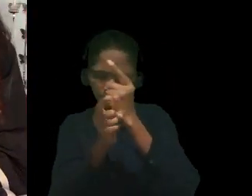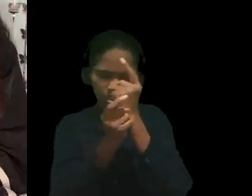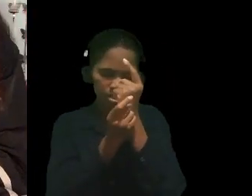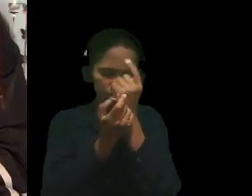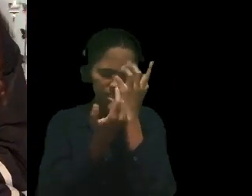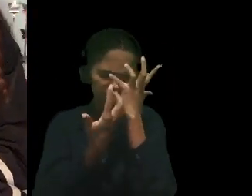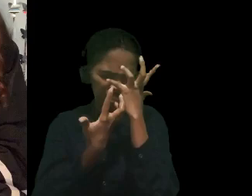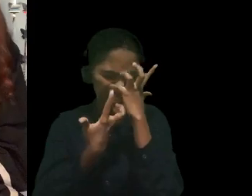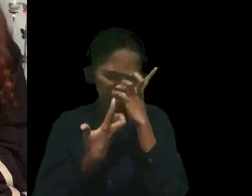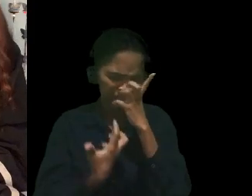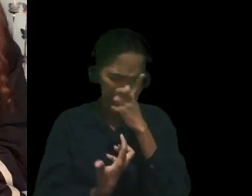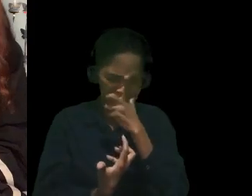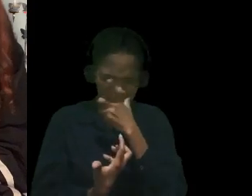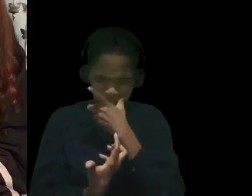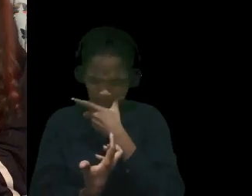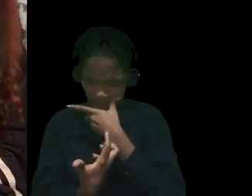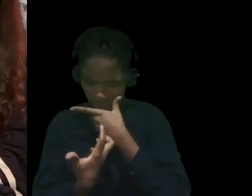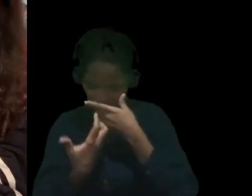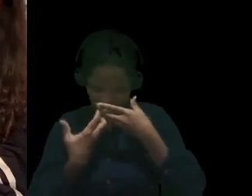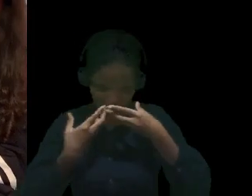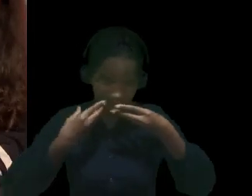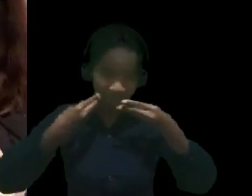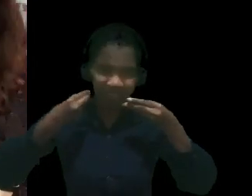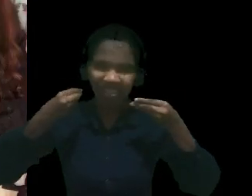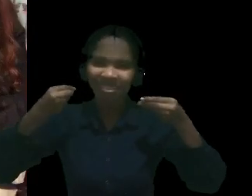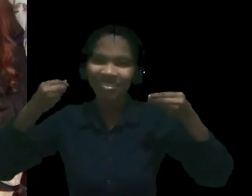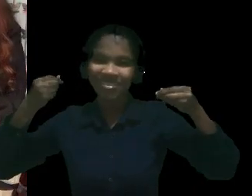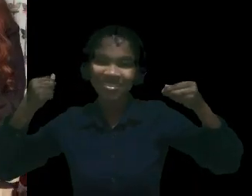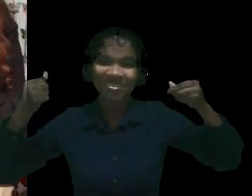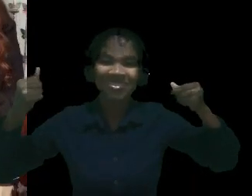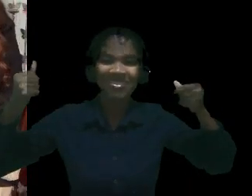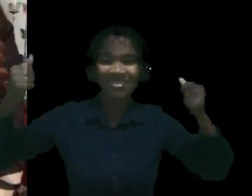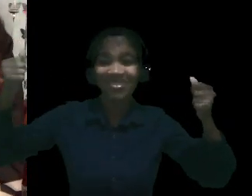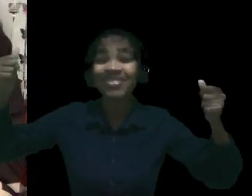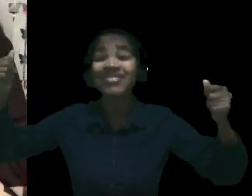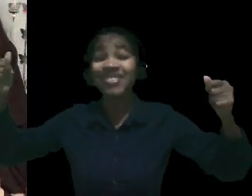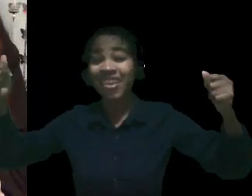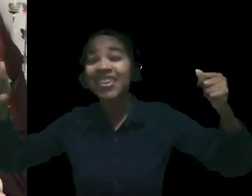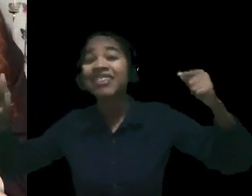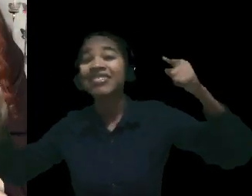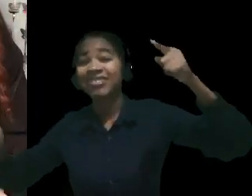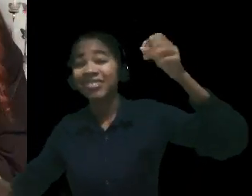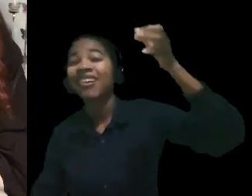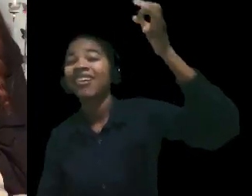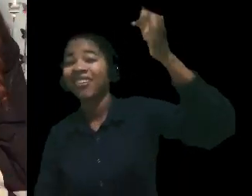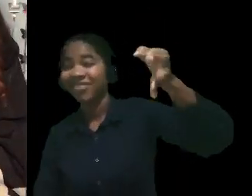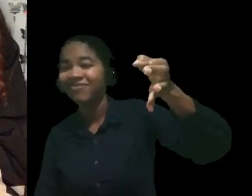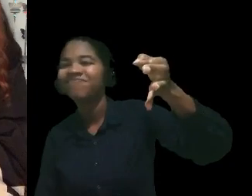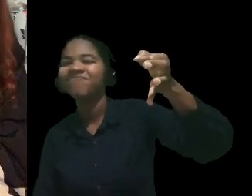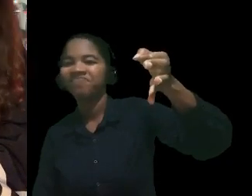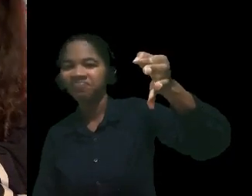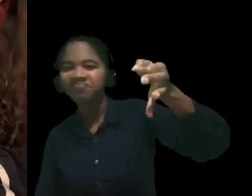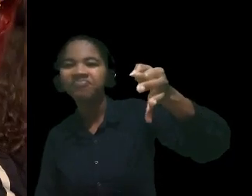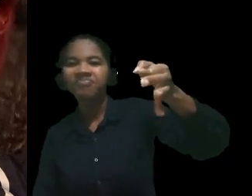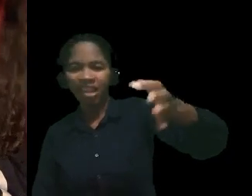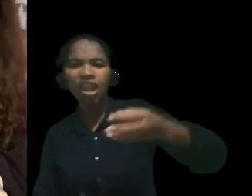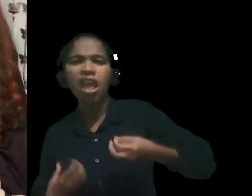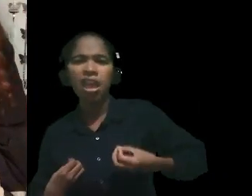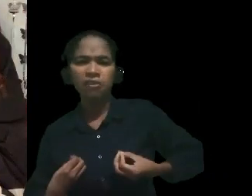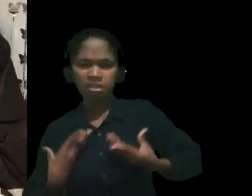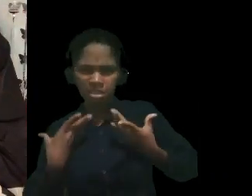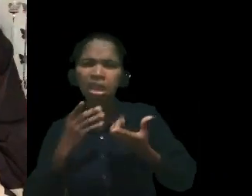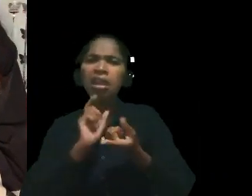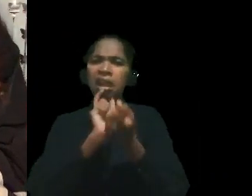que la tristeza algún día se irá y así será.